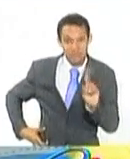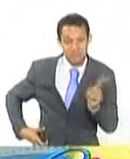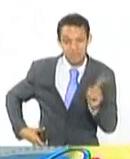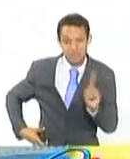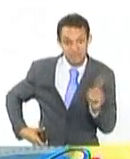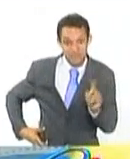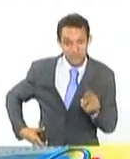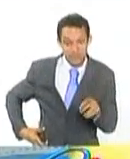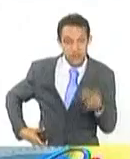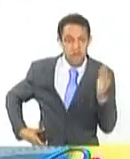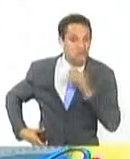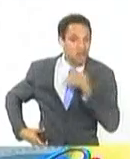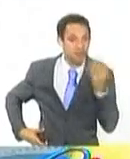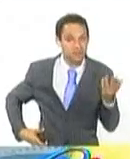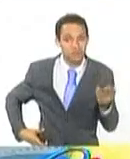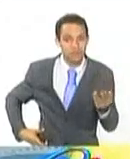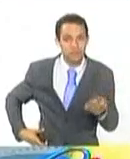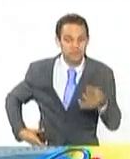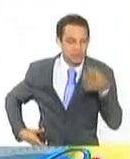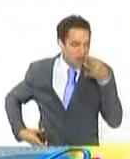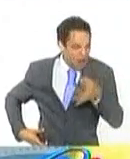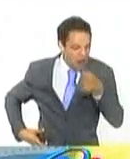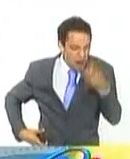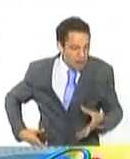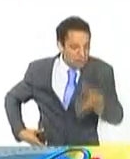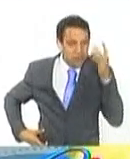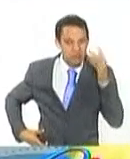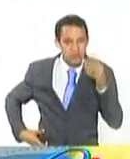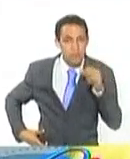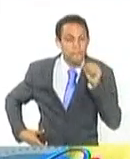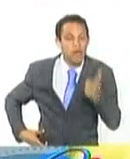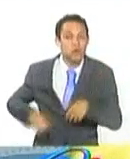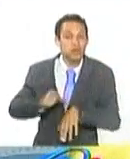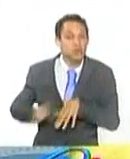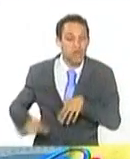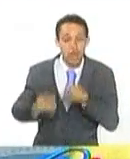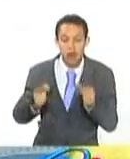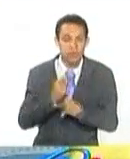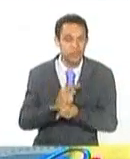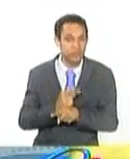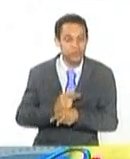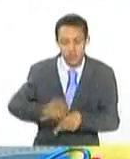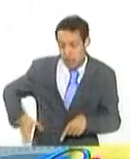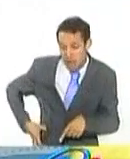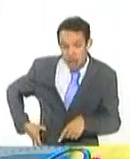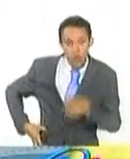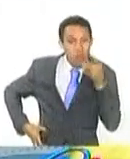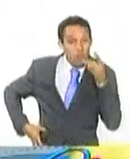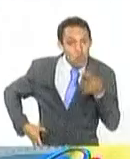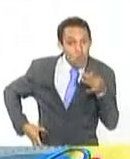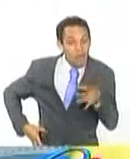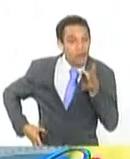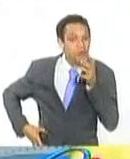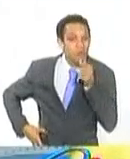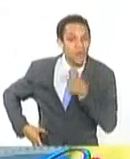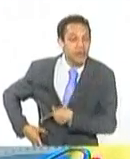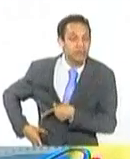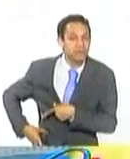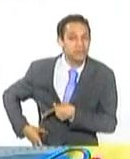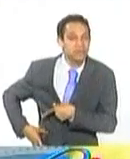tiene que ser que tenga una infección muy severa o un cálculo por metido pero como tal el riñón es genera enfermedades